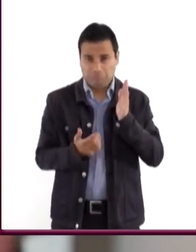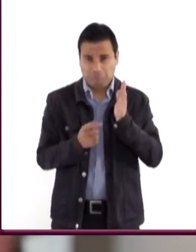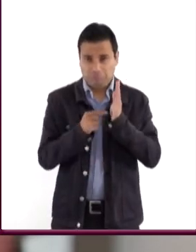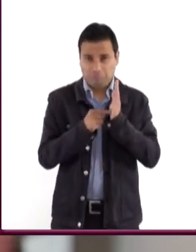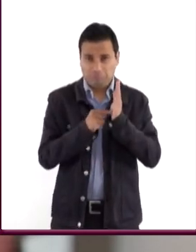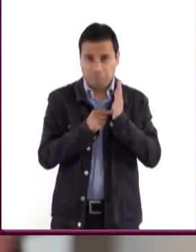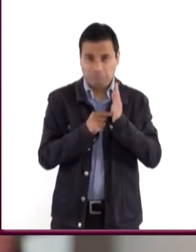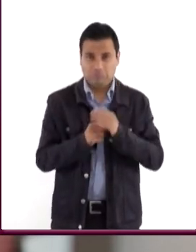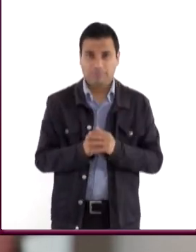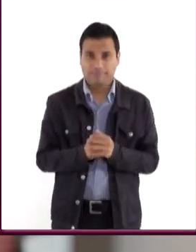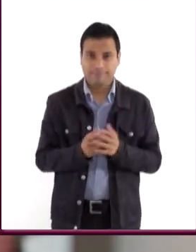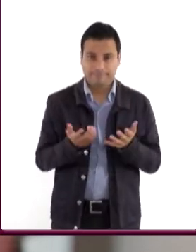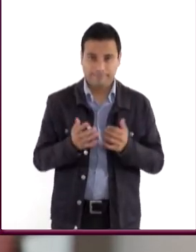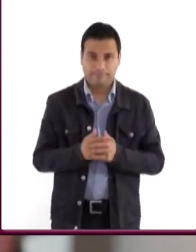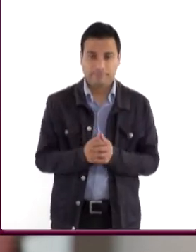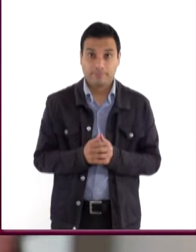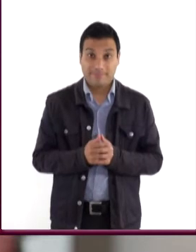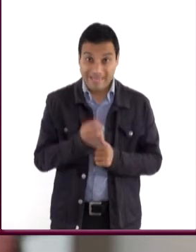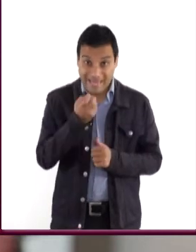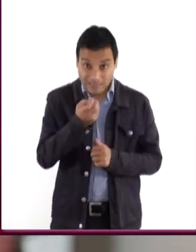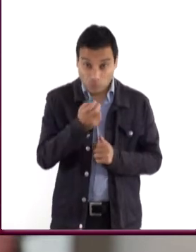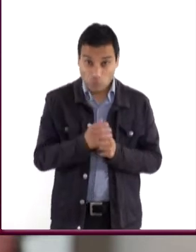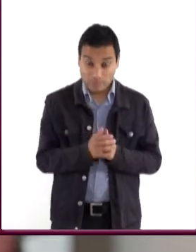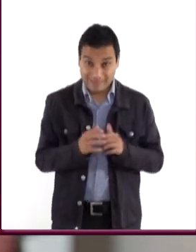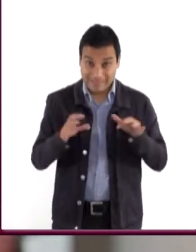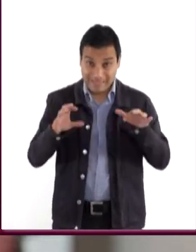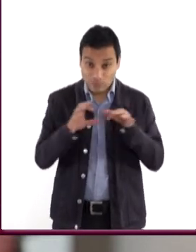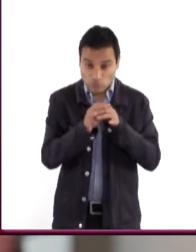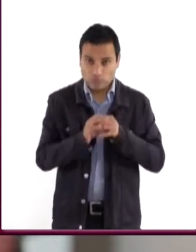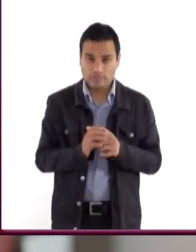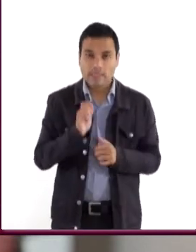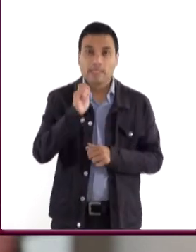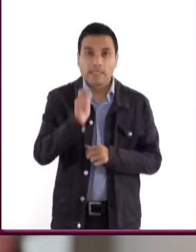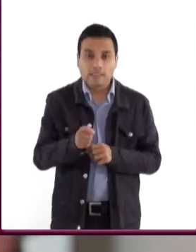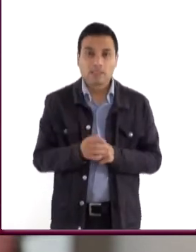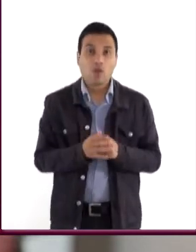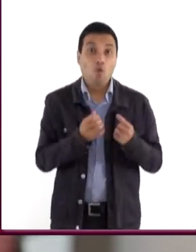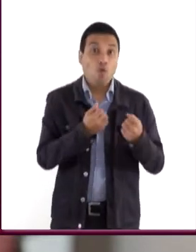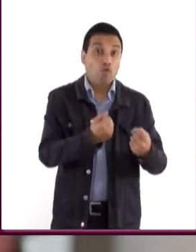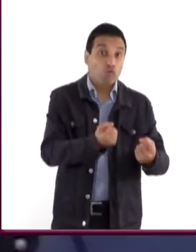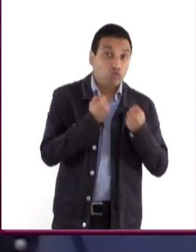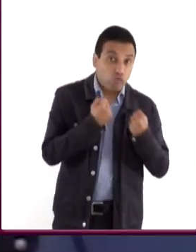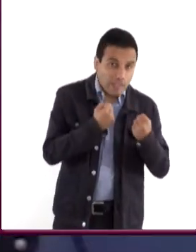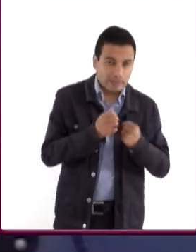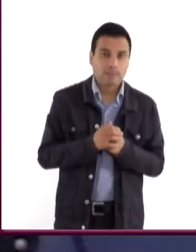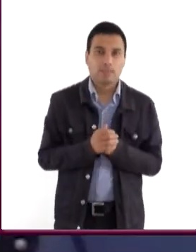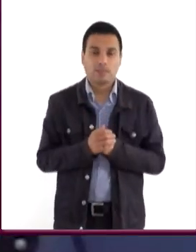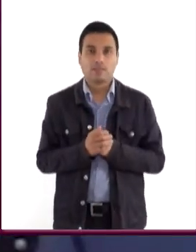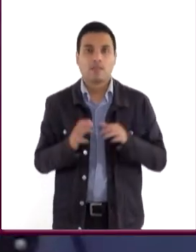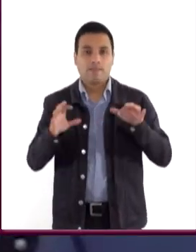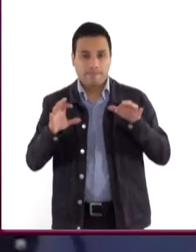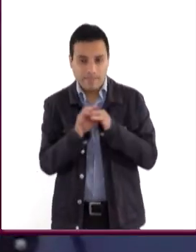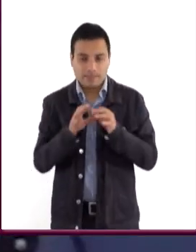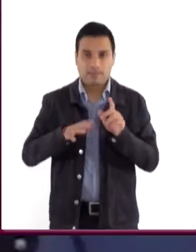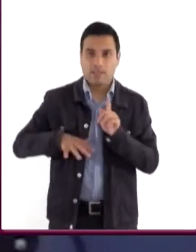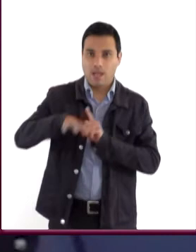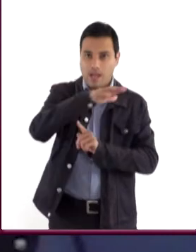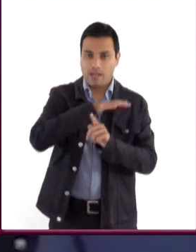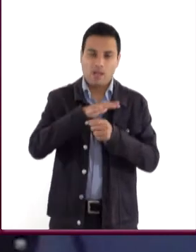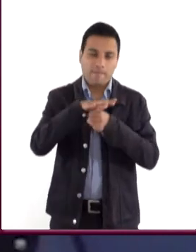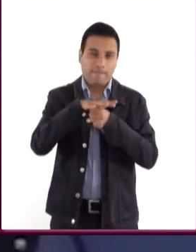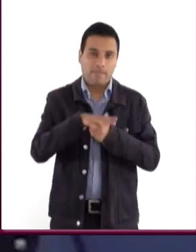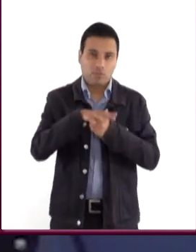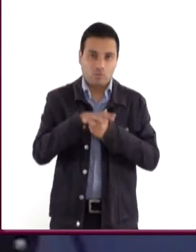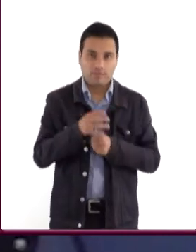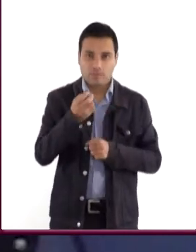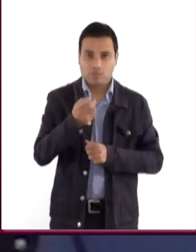zampar el alfiler. Esa relación es la fuerza entre el área, da la presión o bien